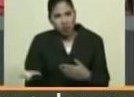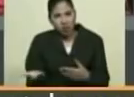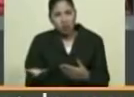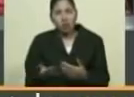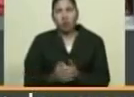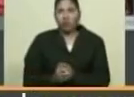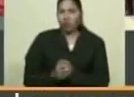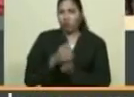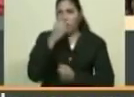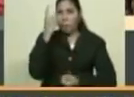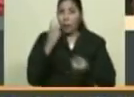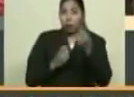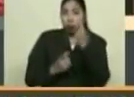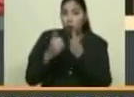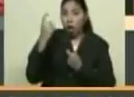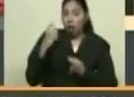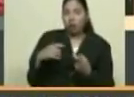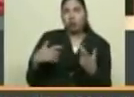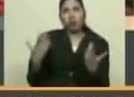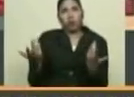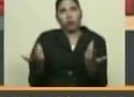¿Por qué se fue para el Orsa?